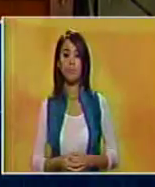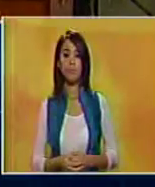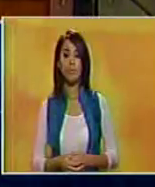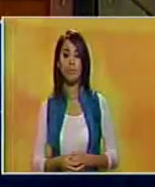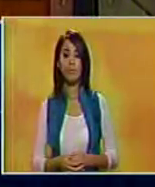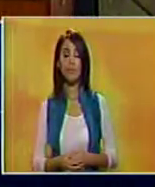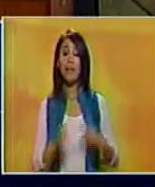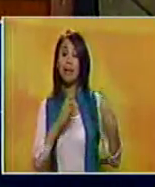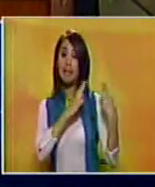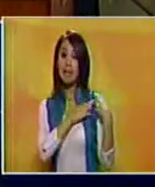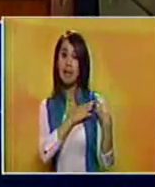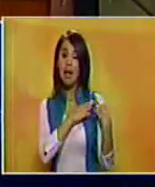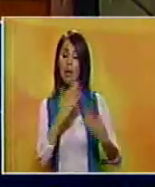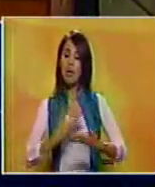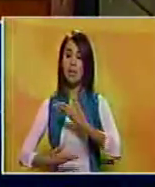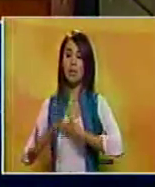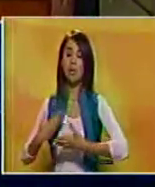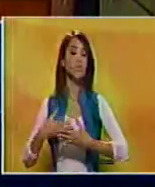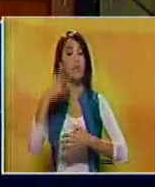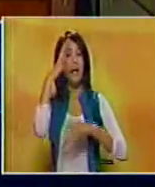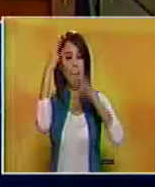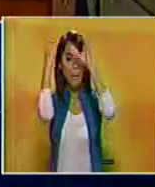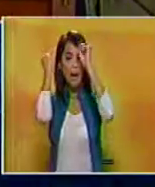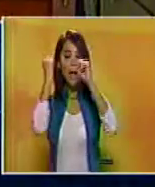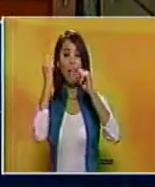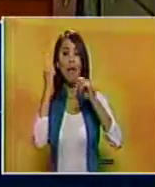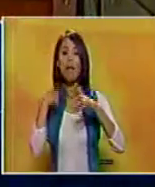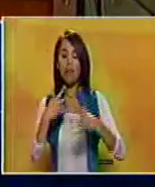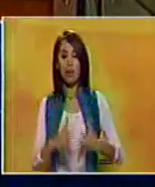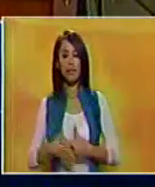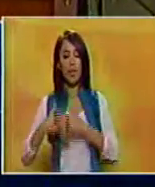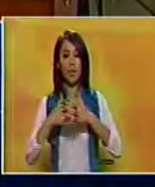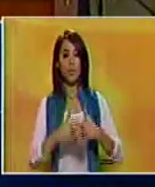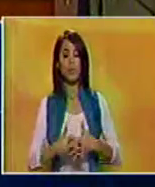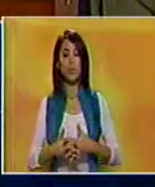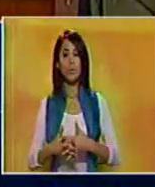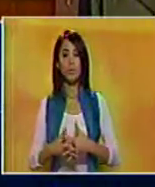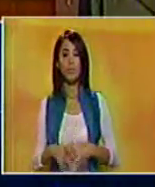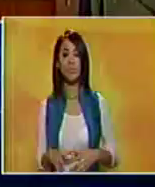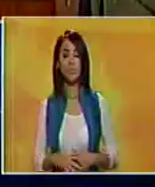el encargado de negocios de la Embajada de Estados Unidos de Norteamérica para